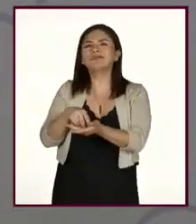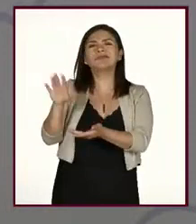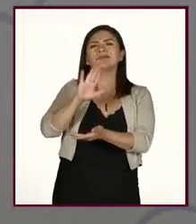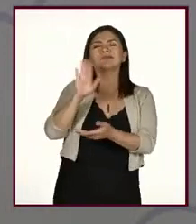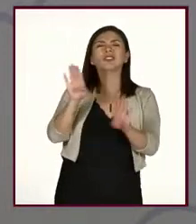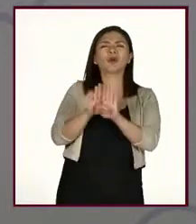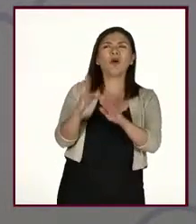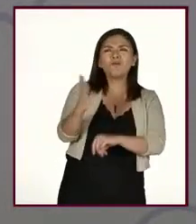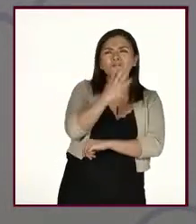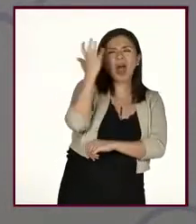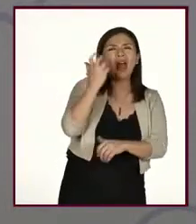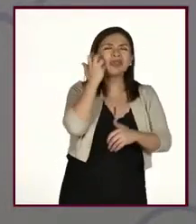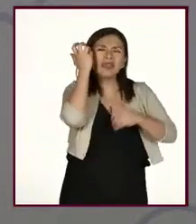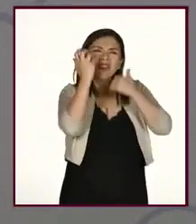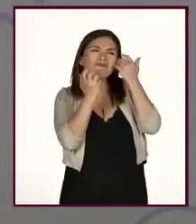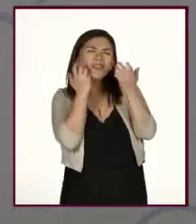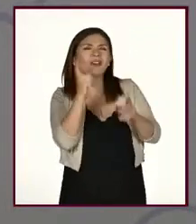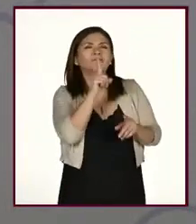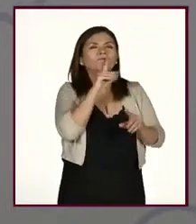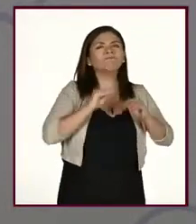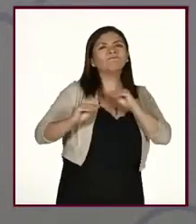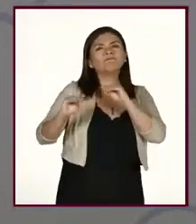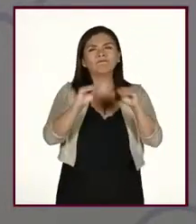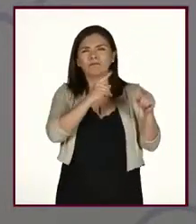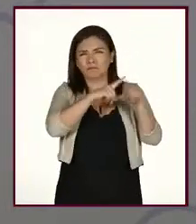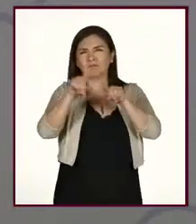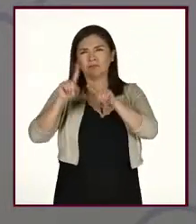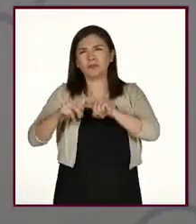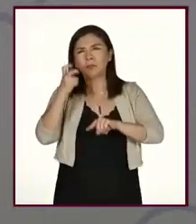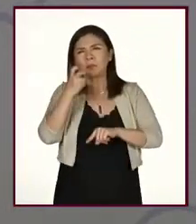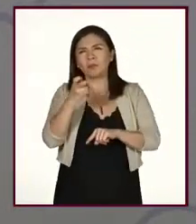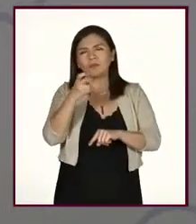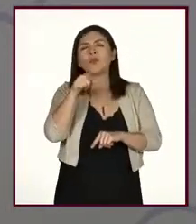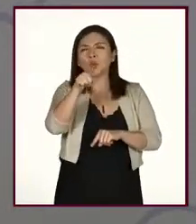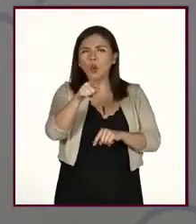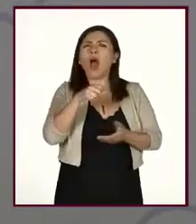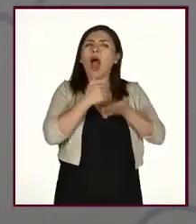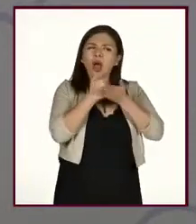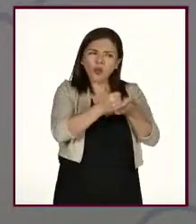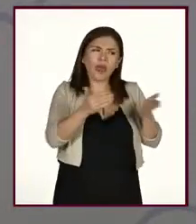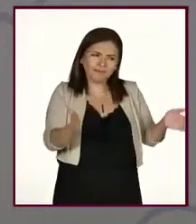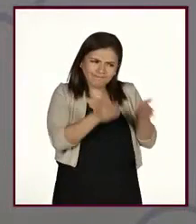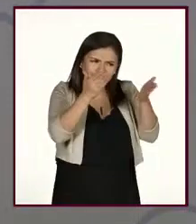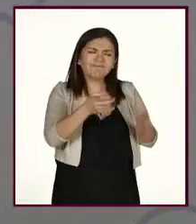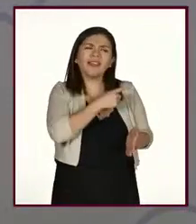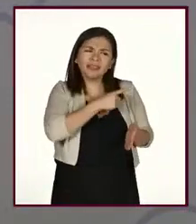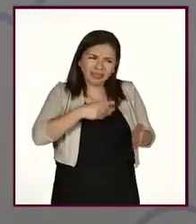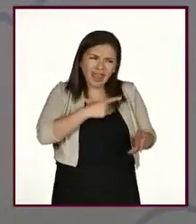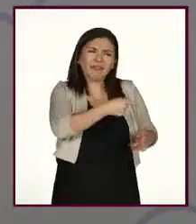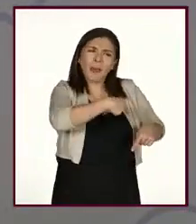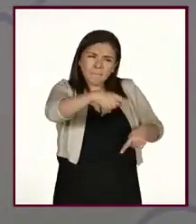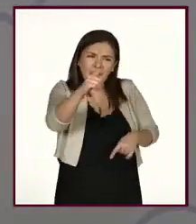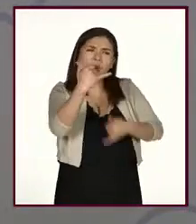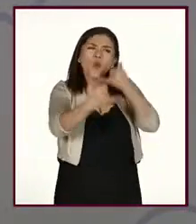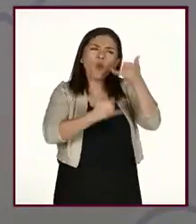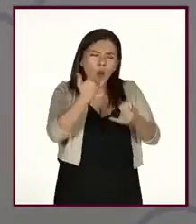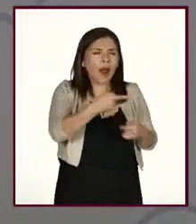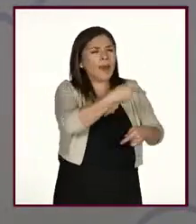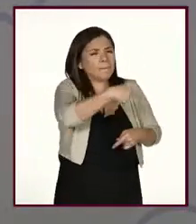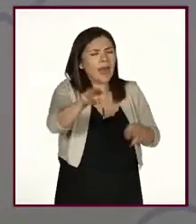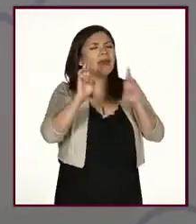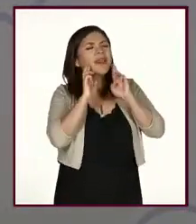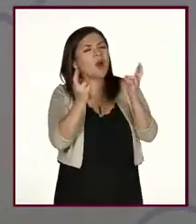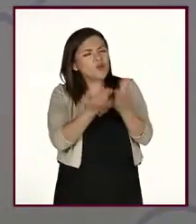son como más tímidos, más retraídos, les cuesta esta parte de interacción social. Entonces motivarlos, ¿no? Alentarlos, si están en alguna